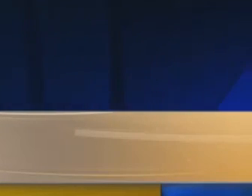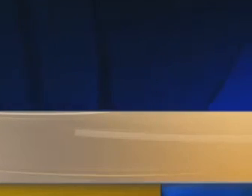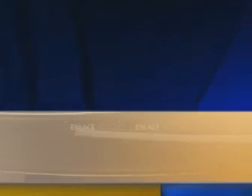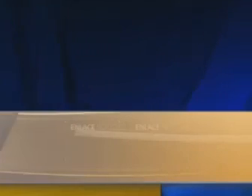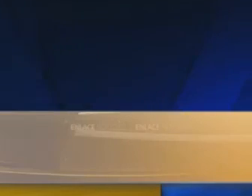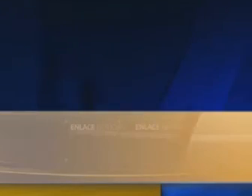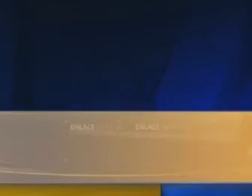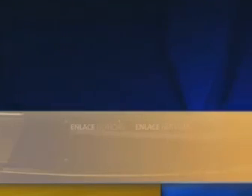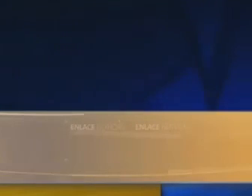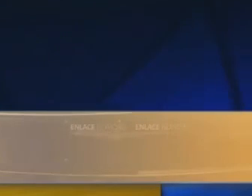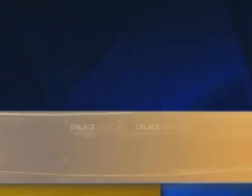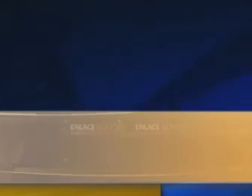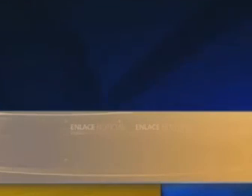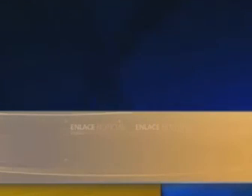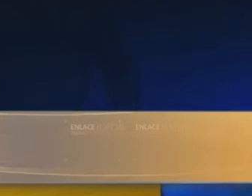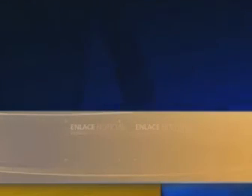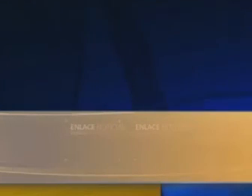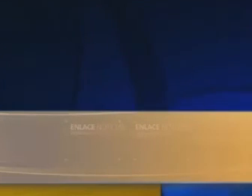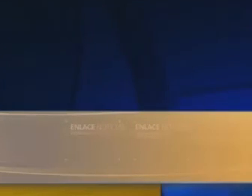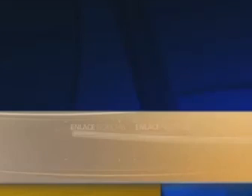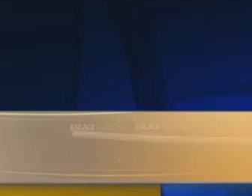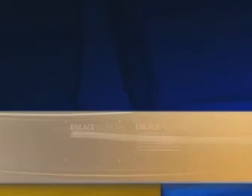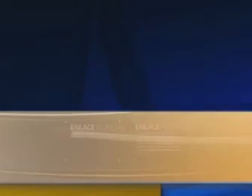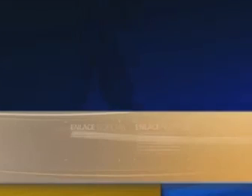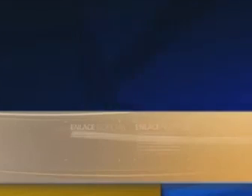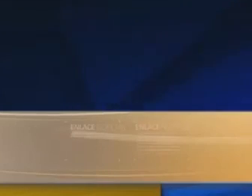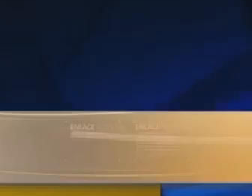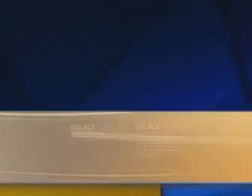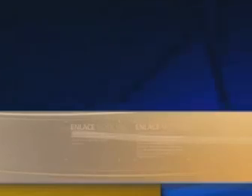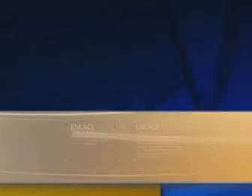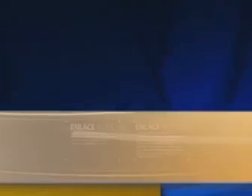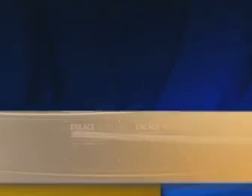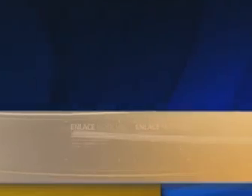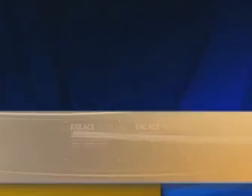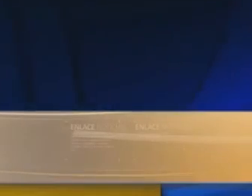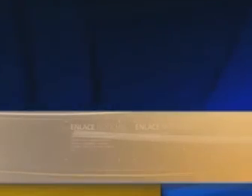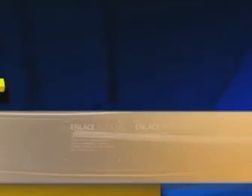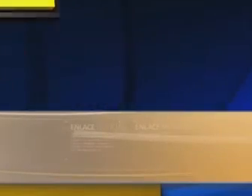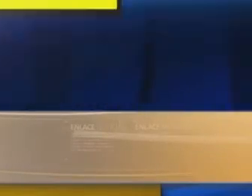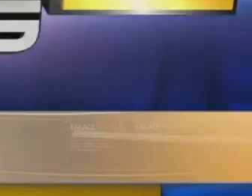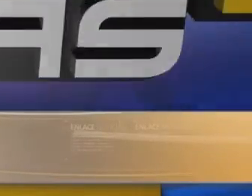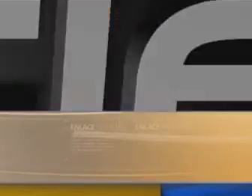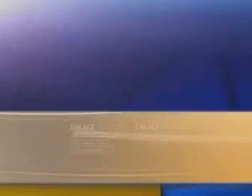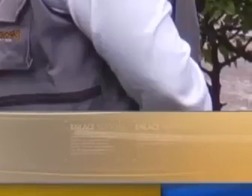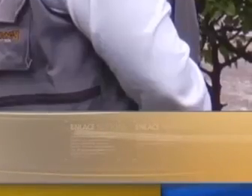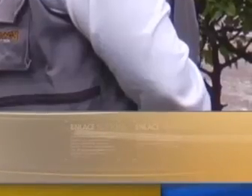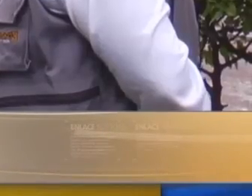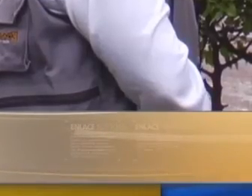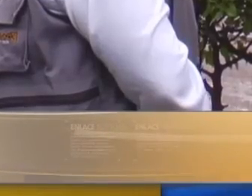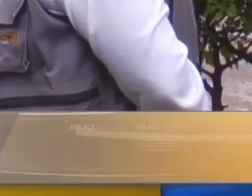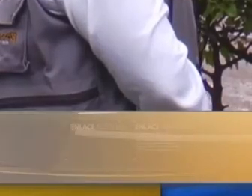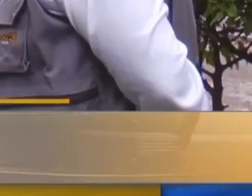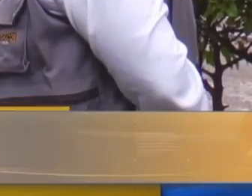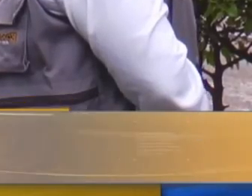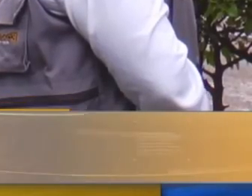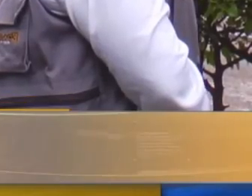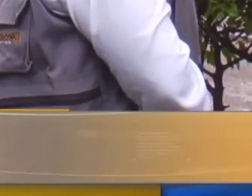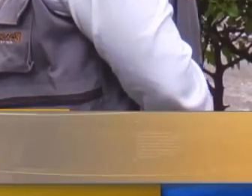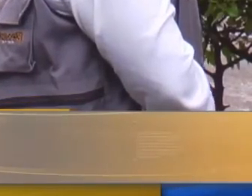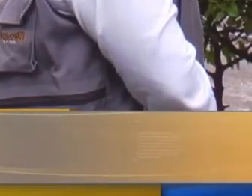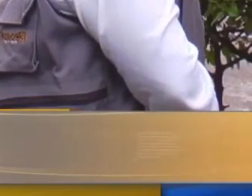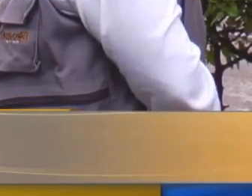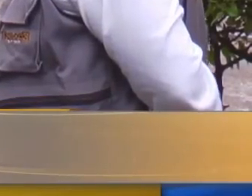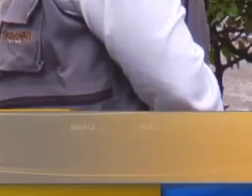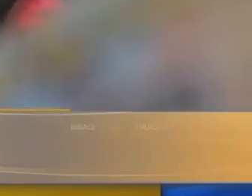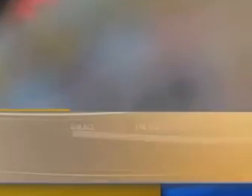1. Dice que no vio al animal cuando conducía su vehículo y ve en riesgo su integridad y la de su familia. Autoridades de tránsito e implicados en